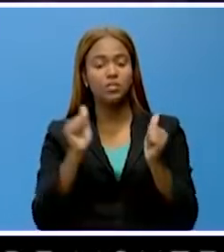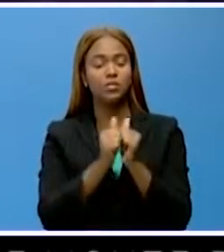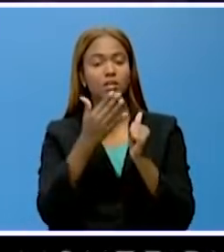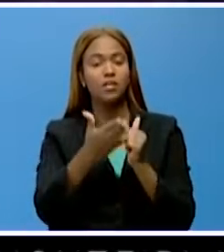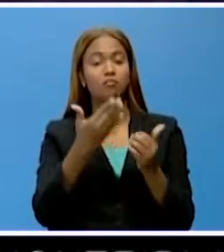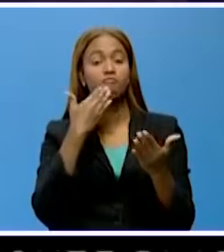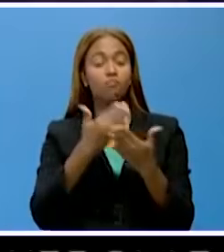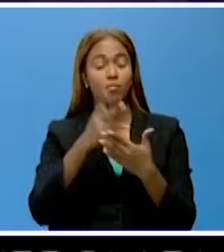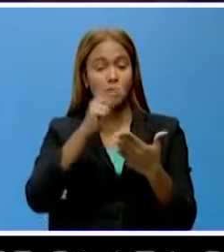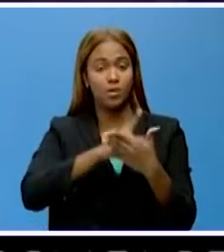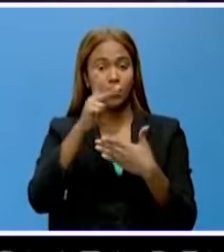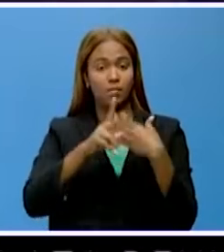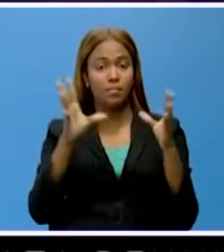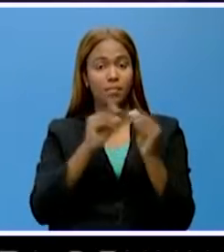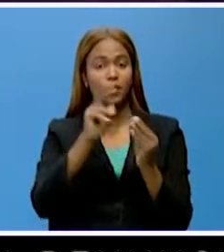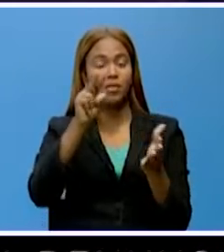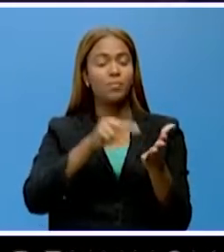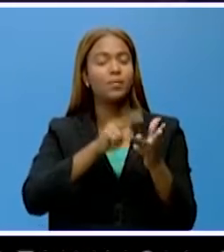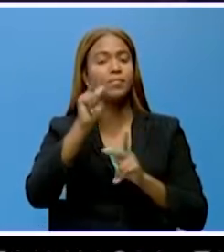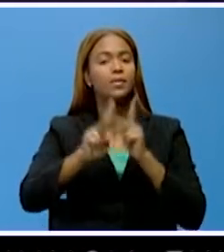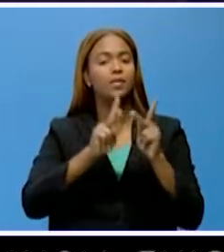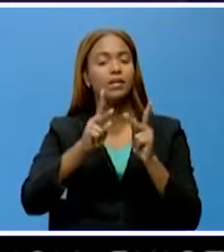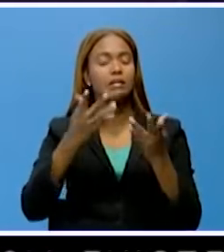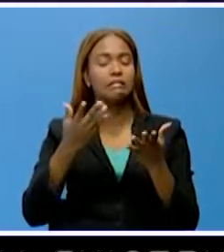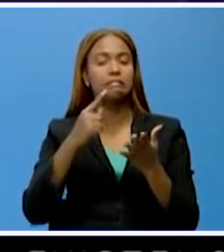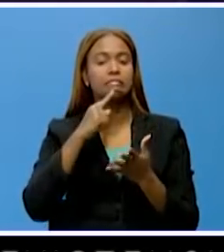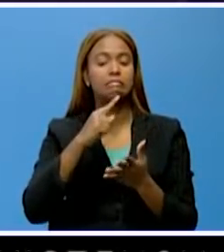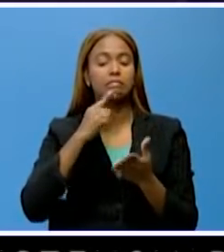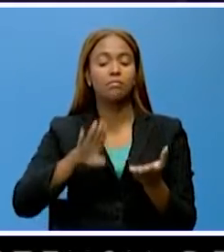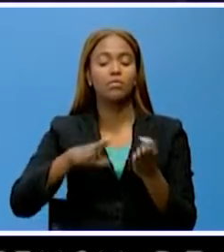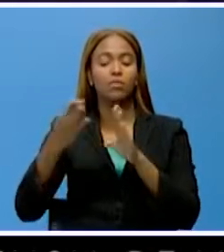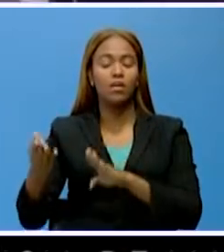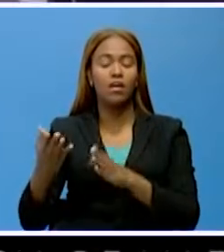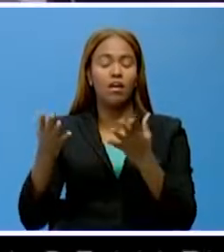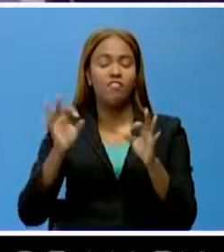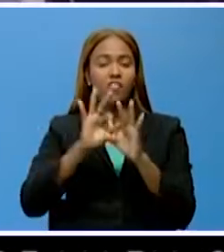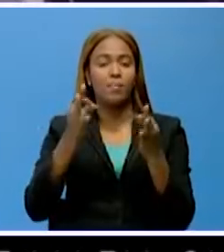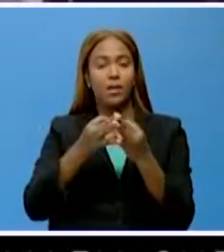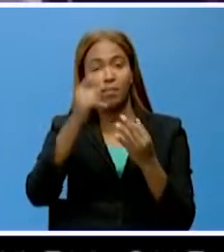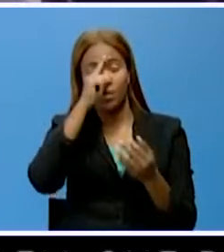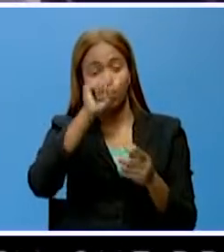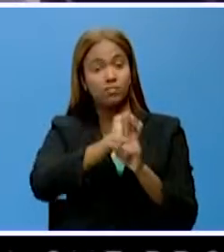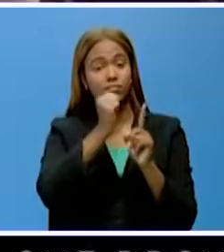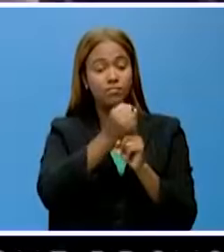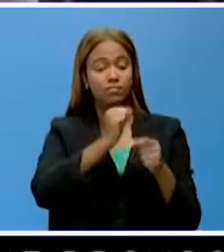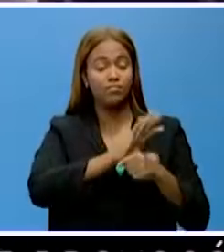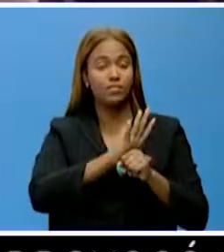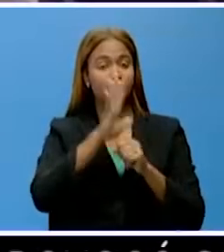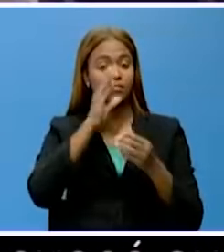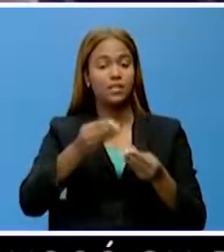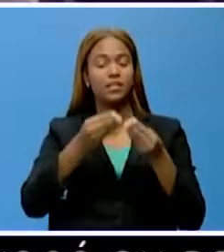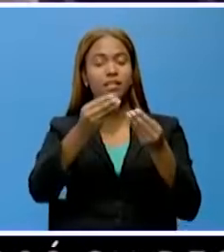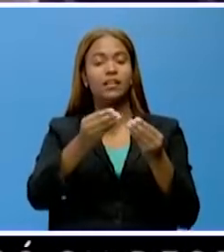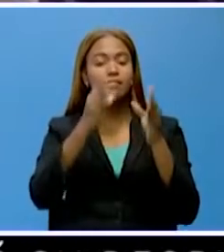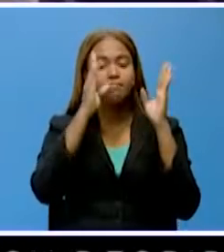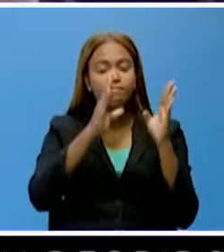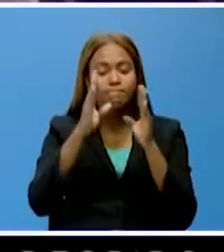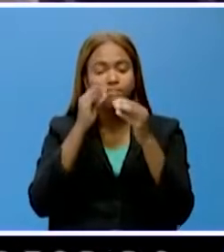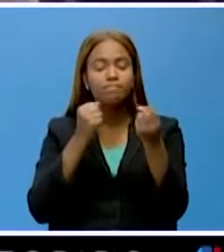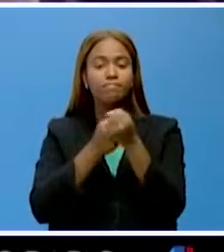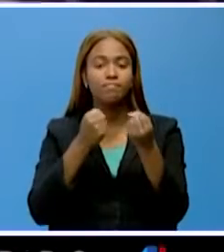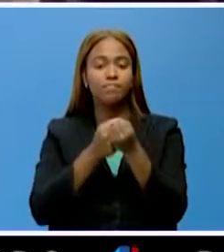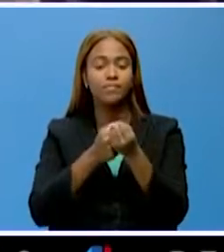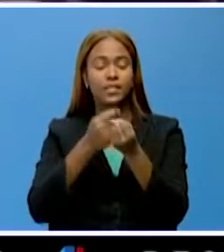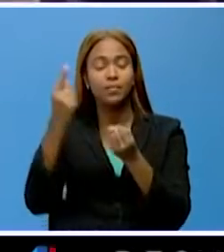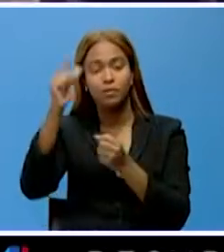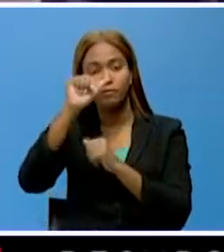innovador programa, más de 2.000 beneficiarios que perdieron un ser querido a causa de la COVID-19 recibirán un paquete de asistencia social por parte